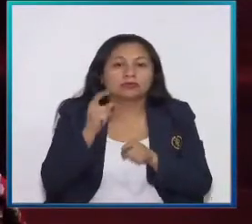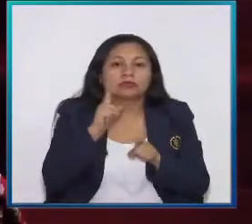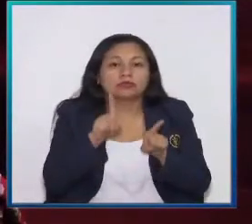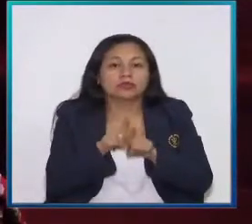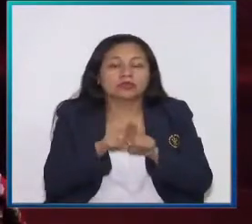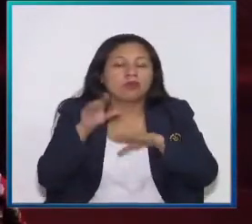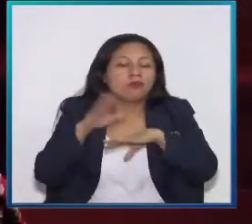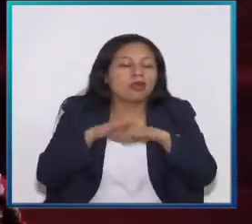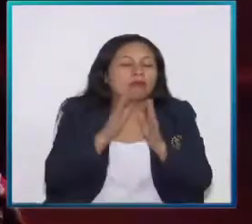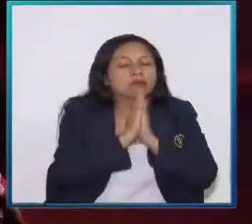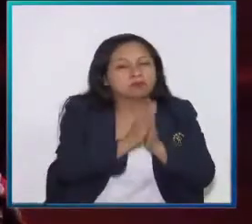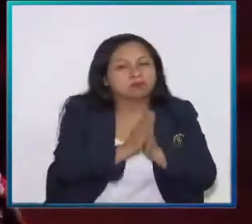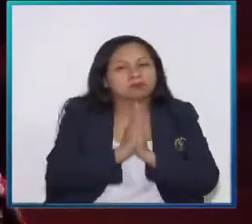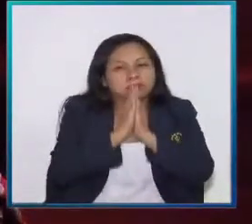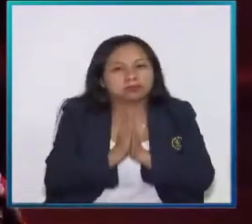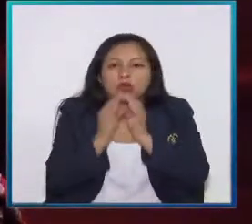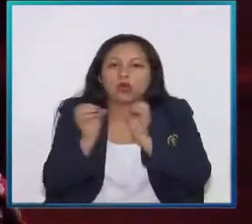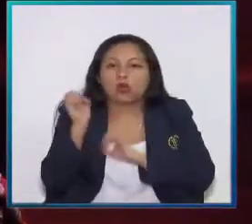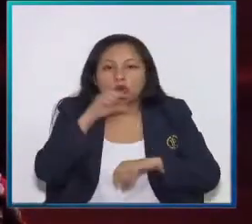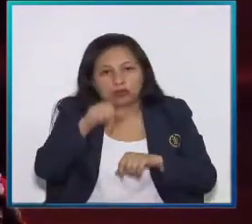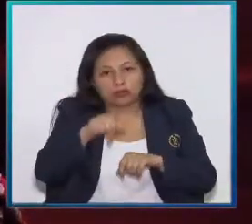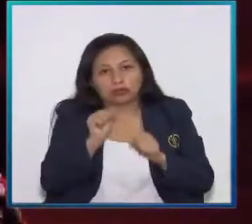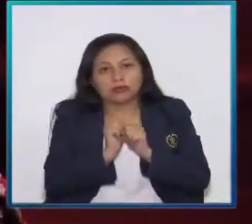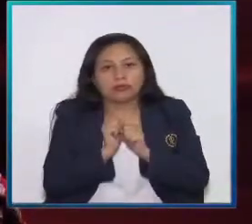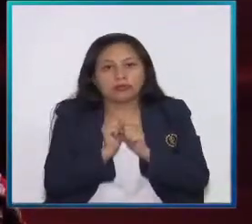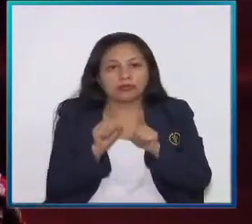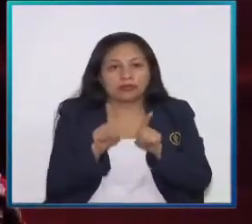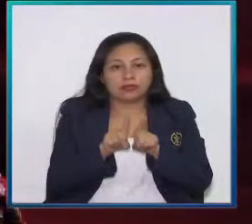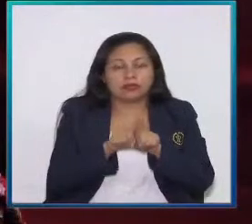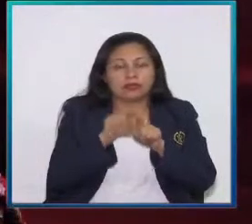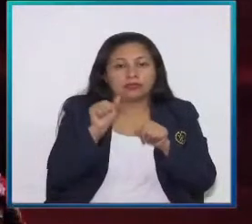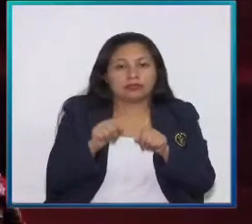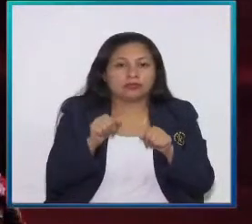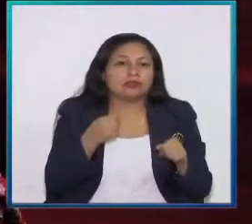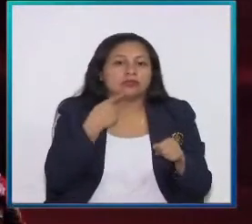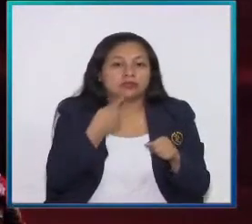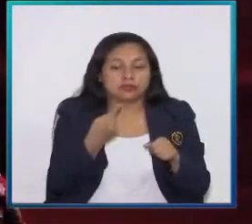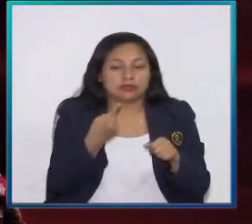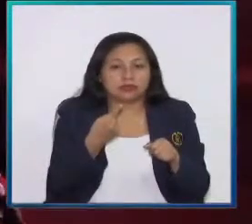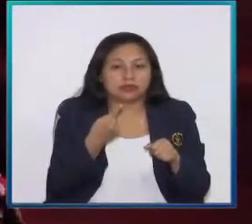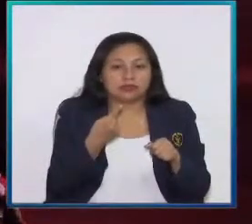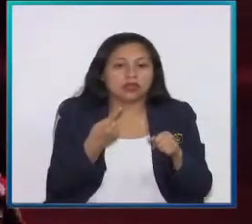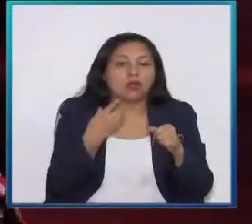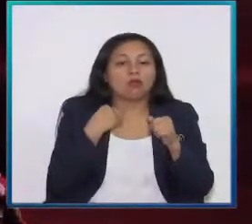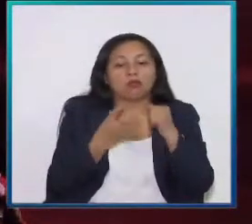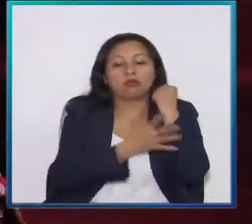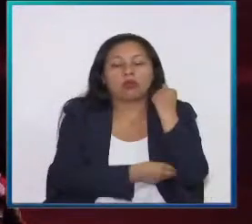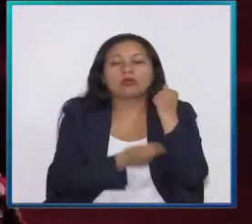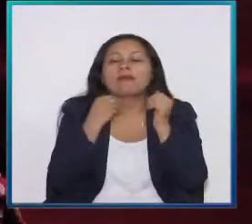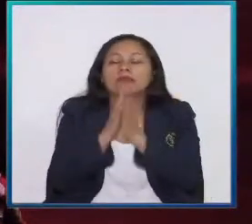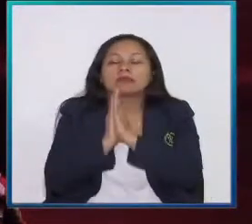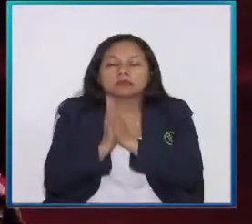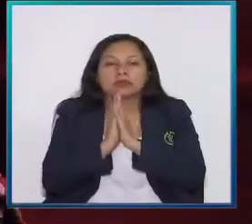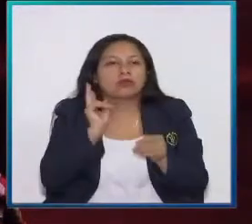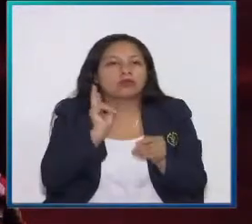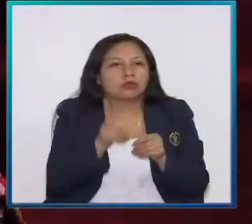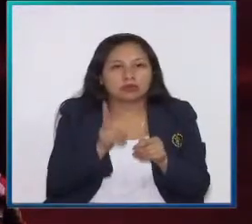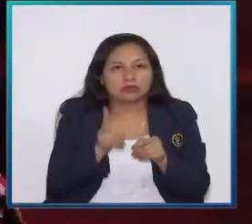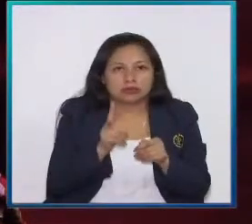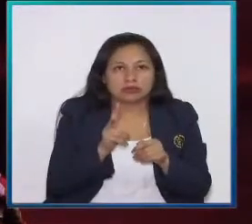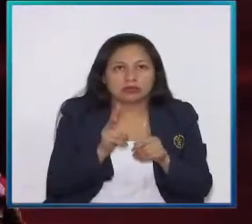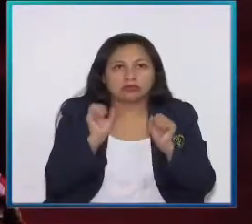estado clamando, hoy el sector empobrecido ha estado clamando. Es por lo